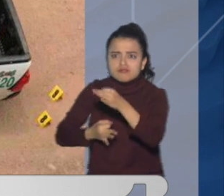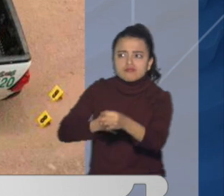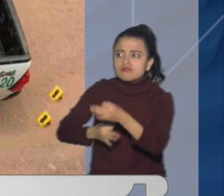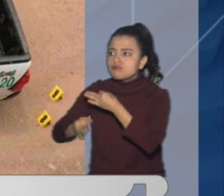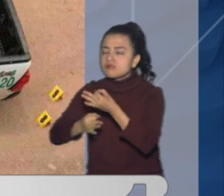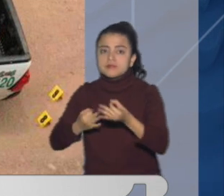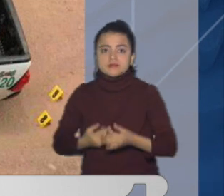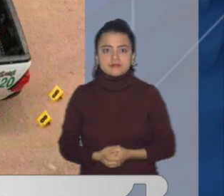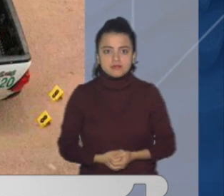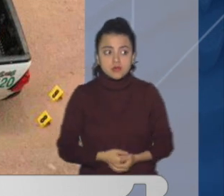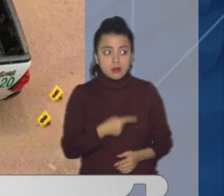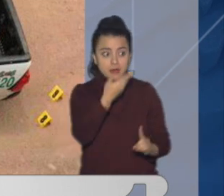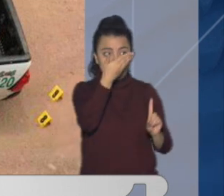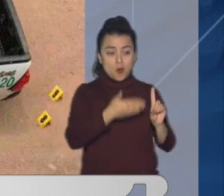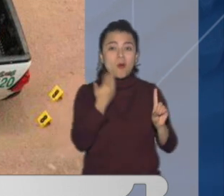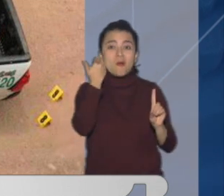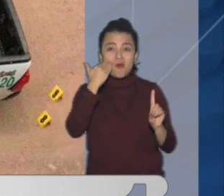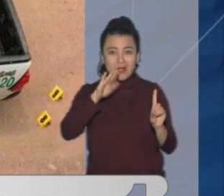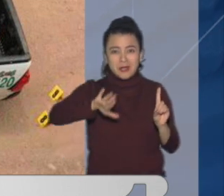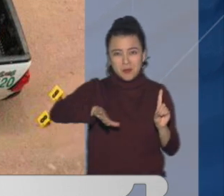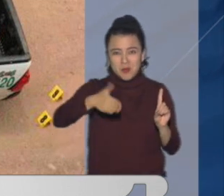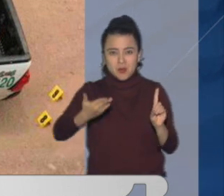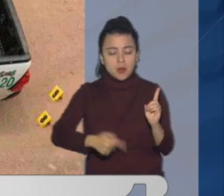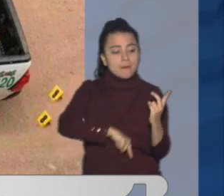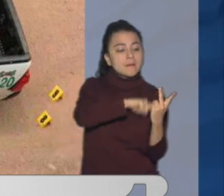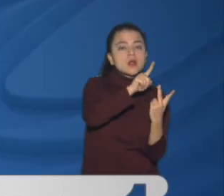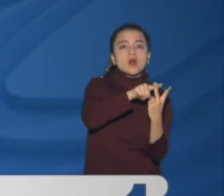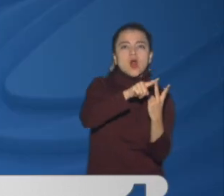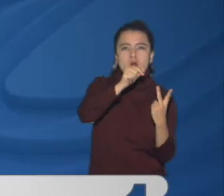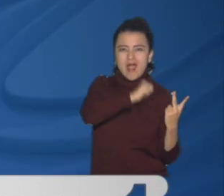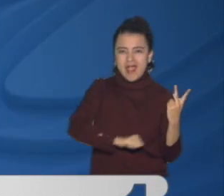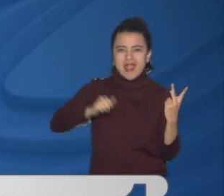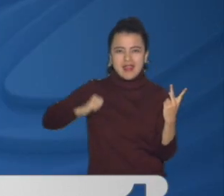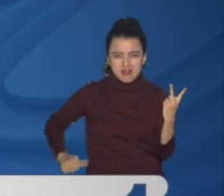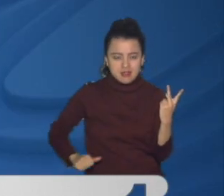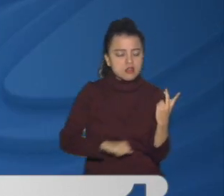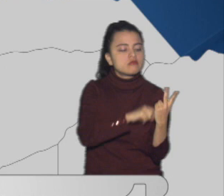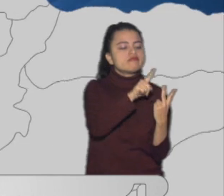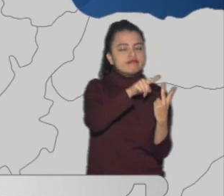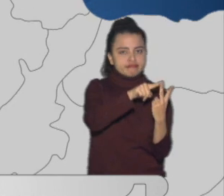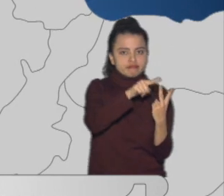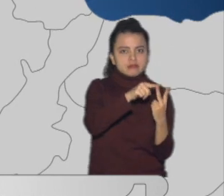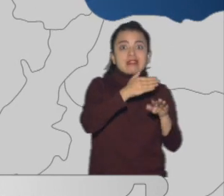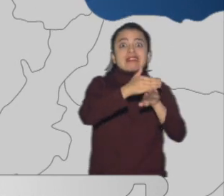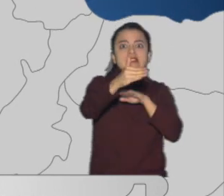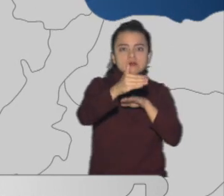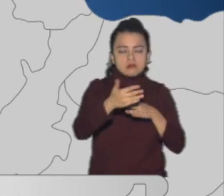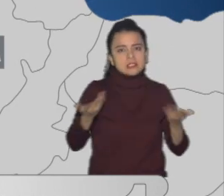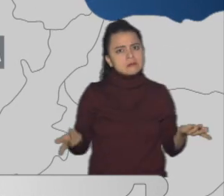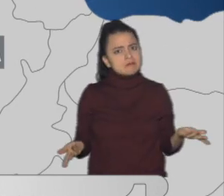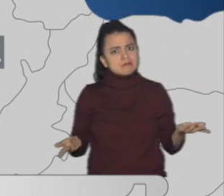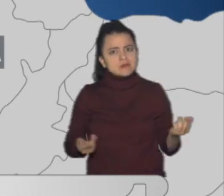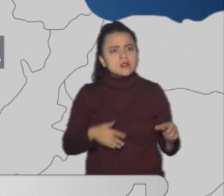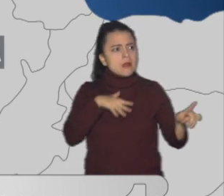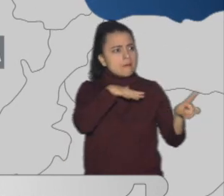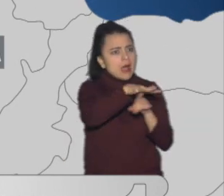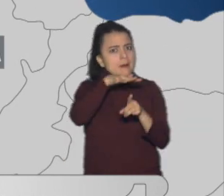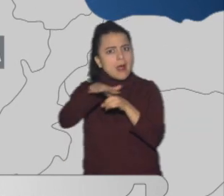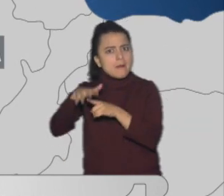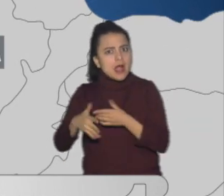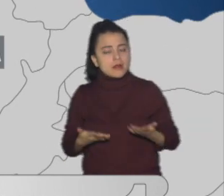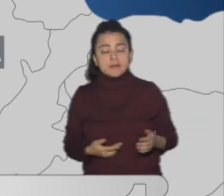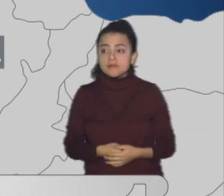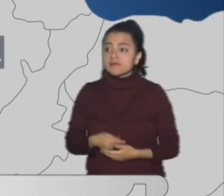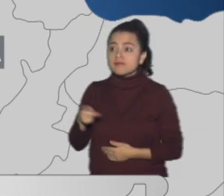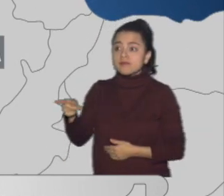este ataque que se presentó en el municipio de Santa Fe de Antioquia hacia la medianoche. A las 12 del día, varios uniformados de la